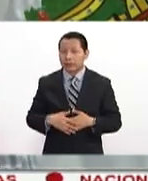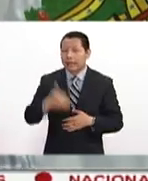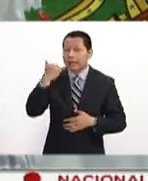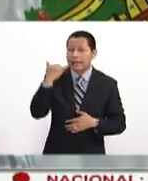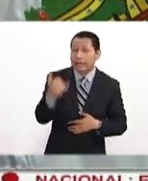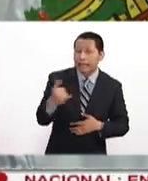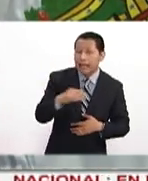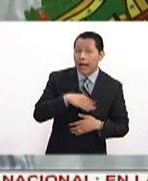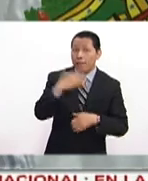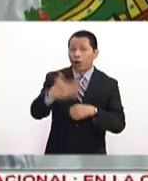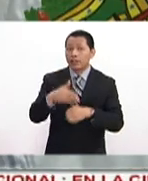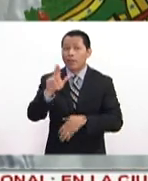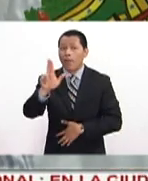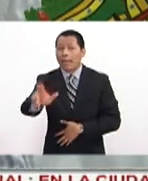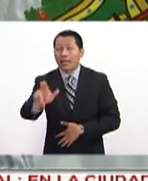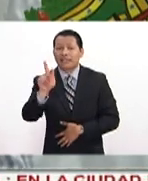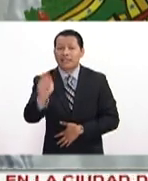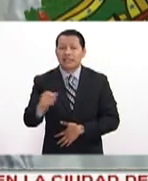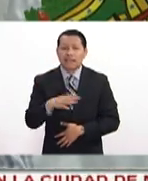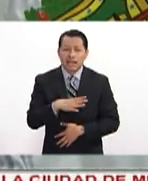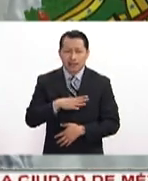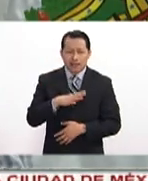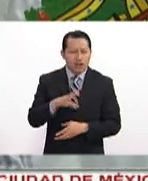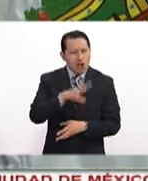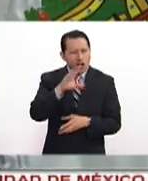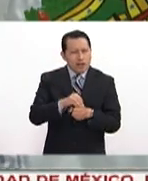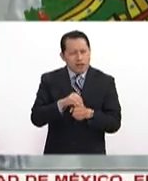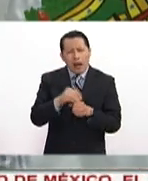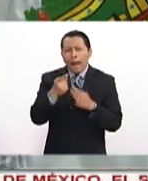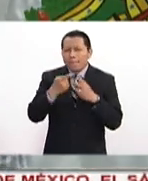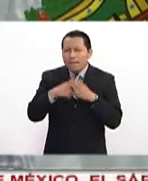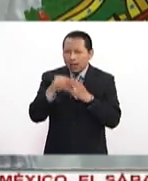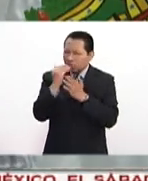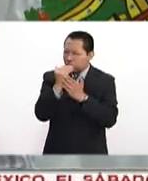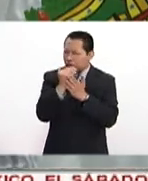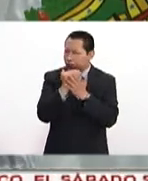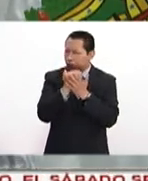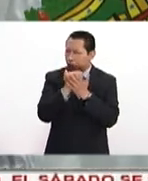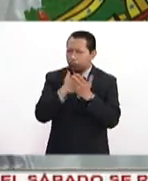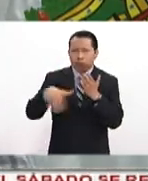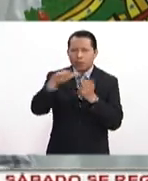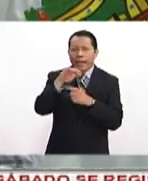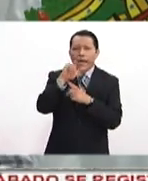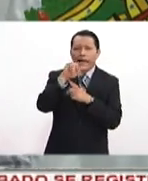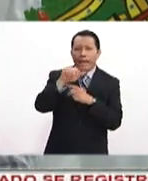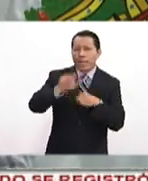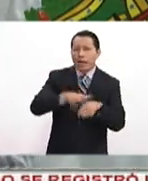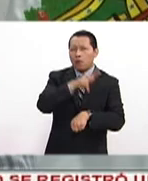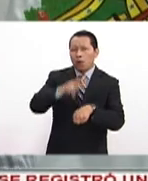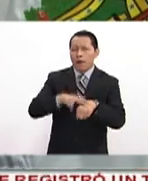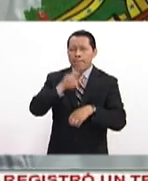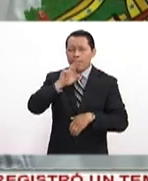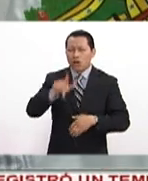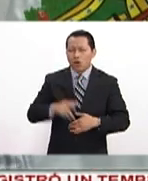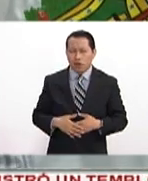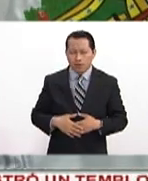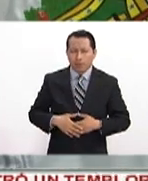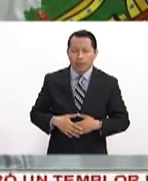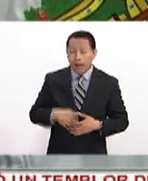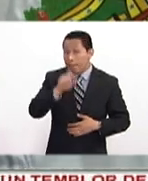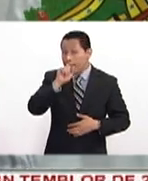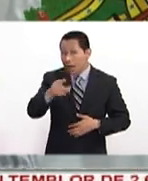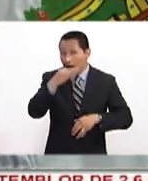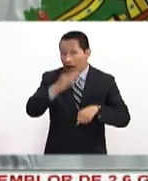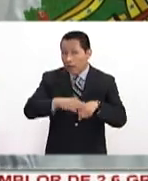que a partir del próximo martes tengamos una notable mejoría en las condiciones climatológicas. También hago